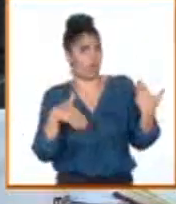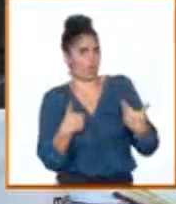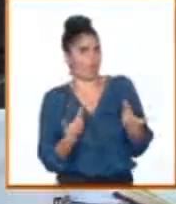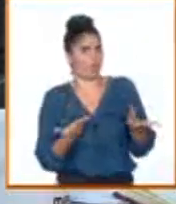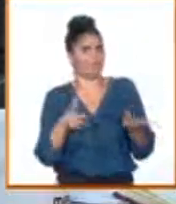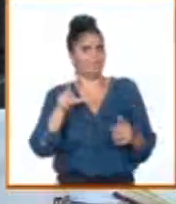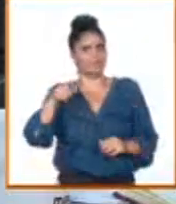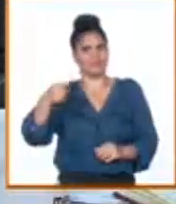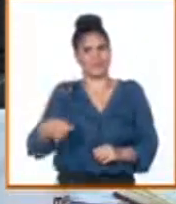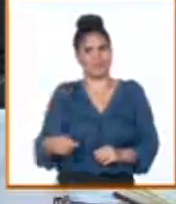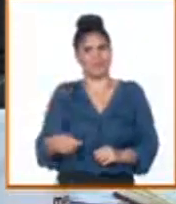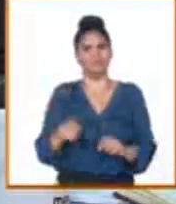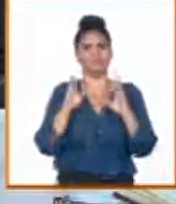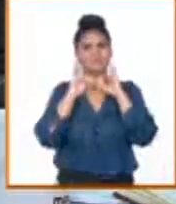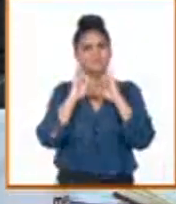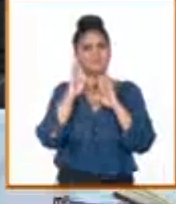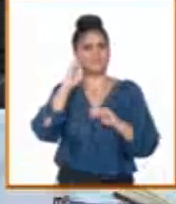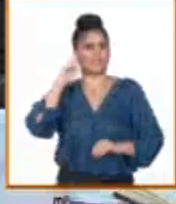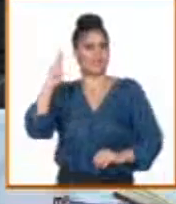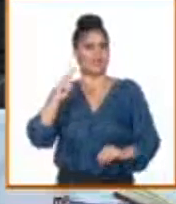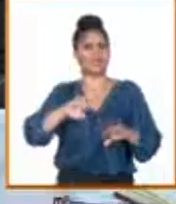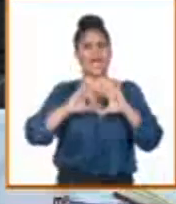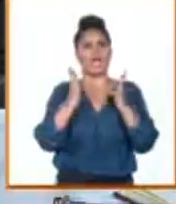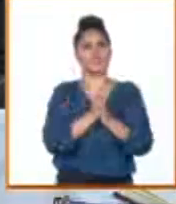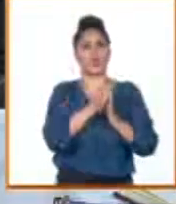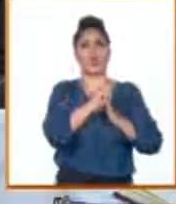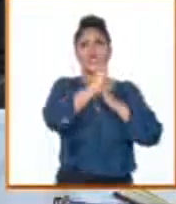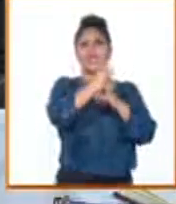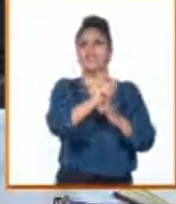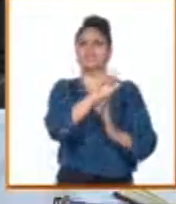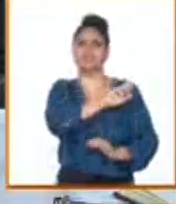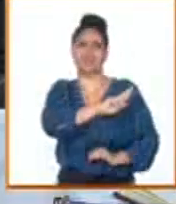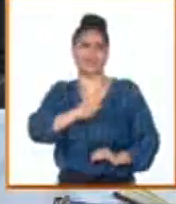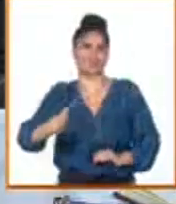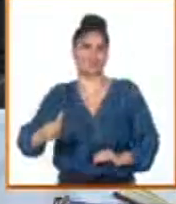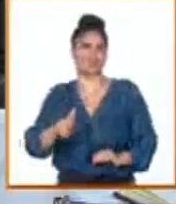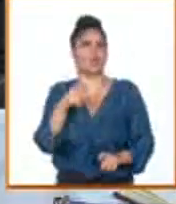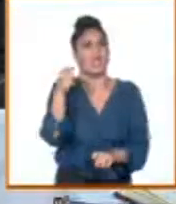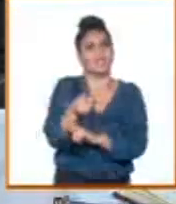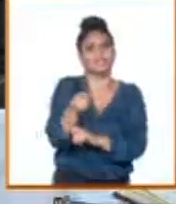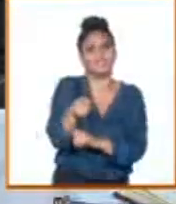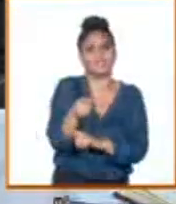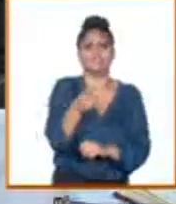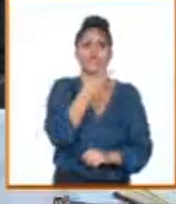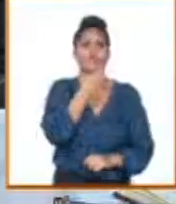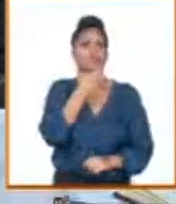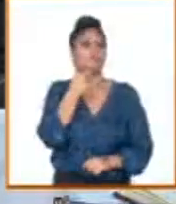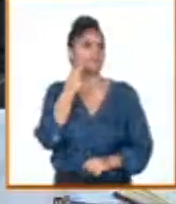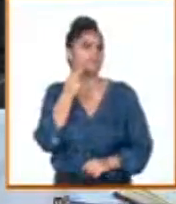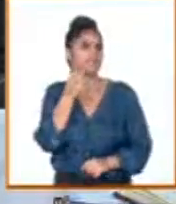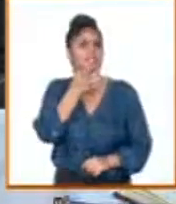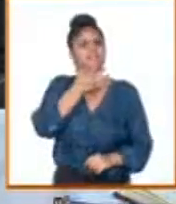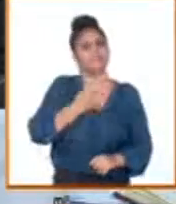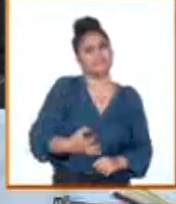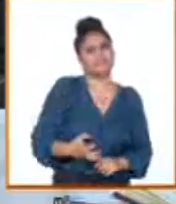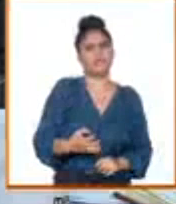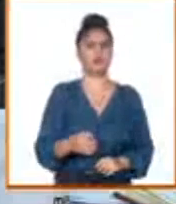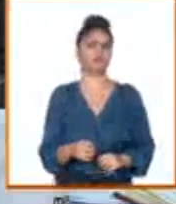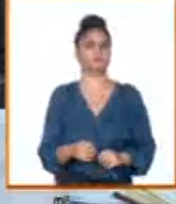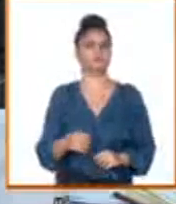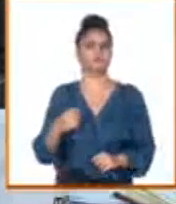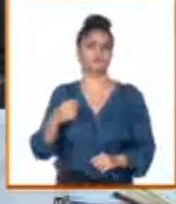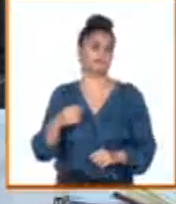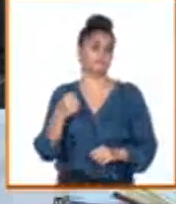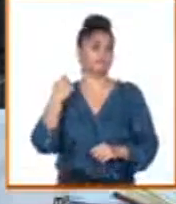se erija como un homenaje a paradigmas de la comunicación social en Cuba. Durante muchos años, sobre todo en tiempos de revolución, pudiéramos